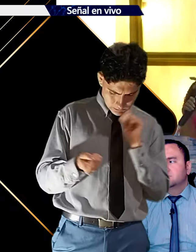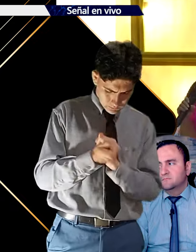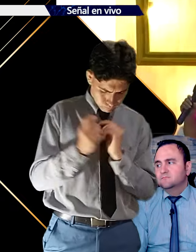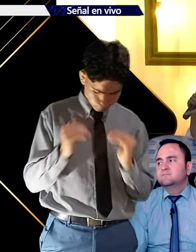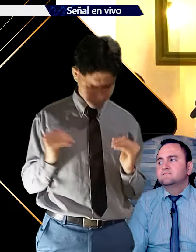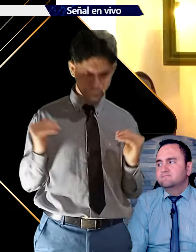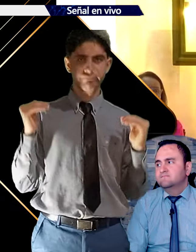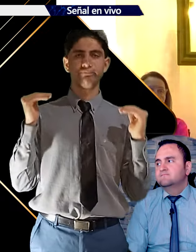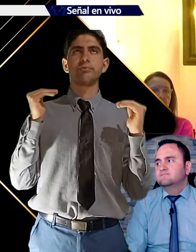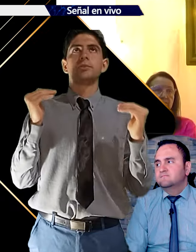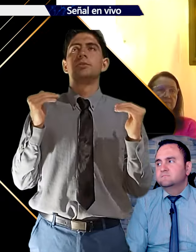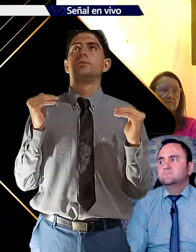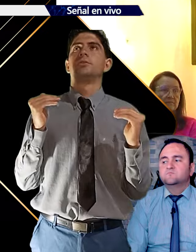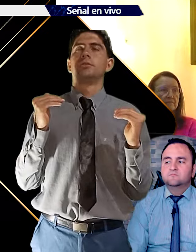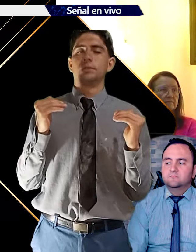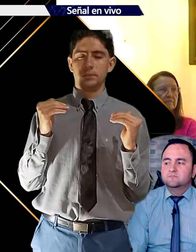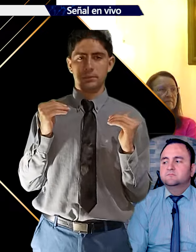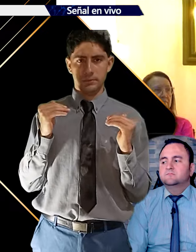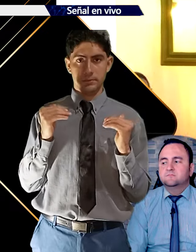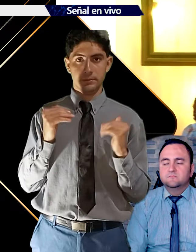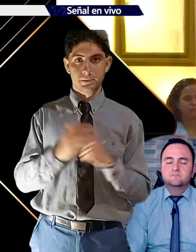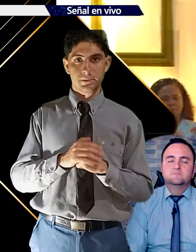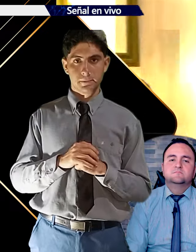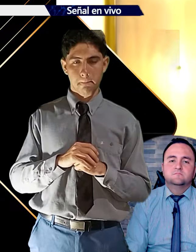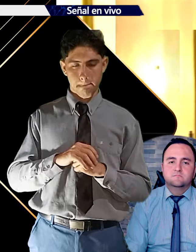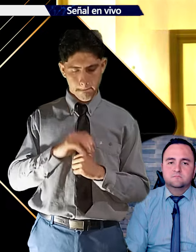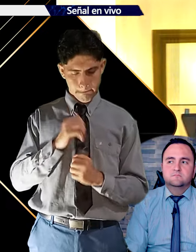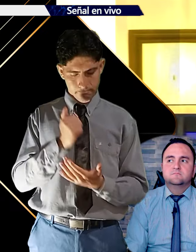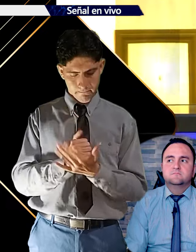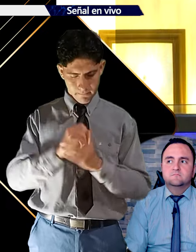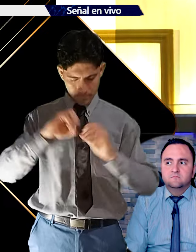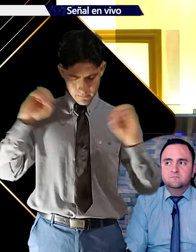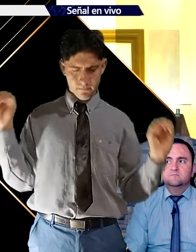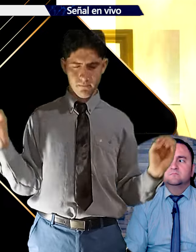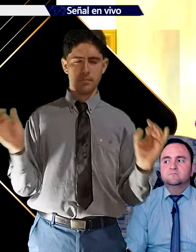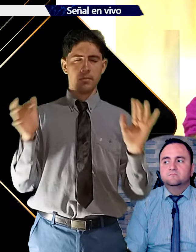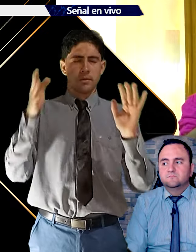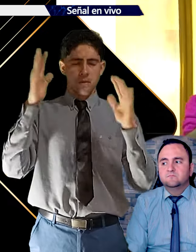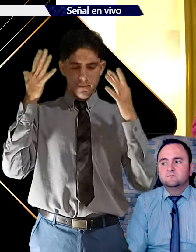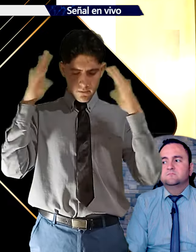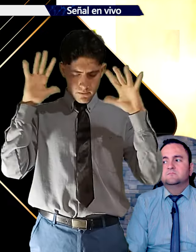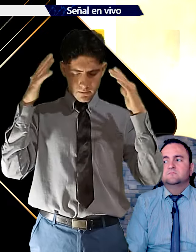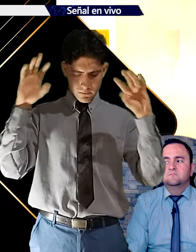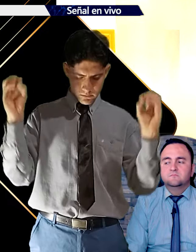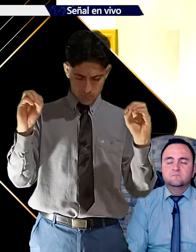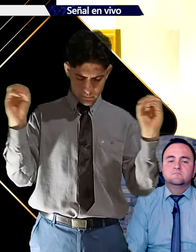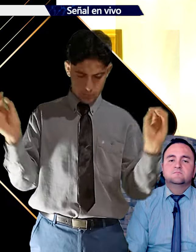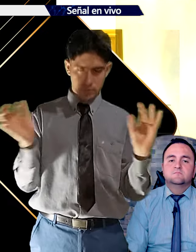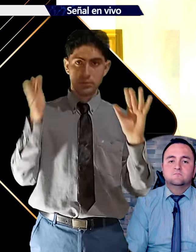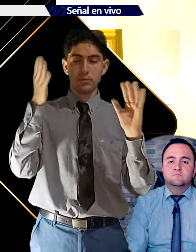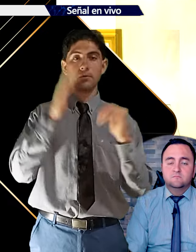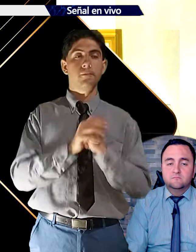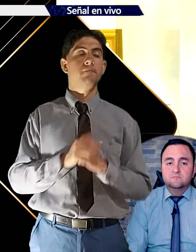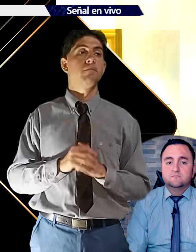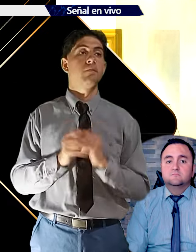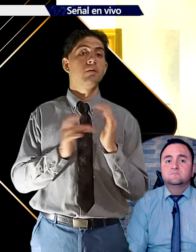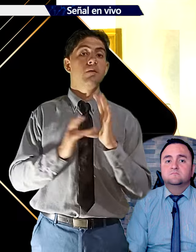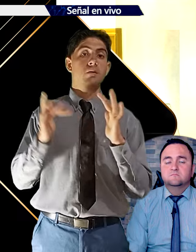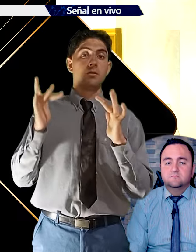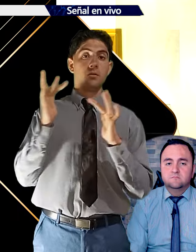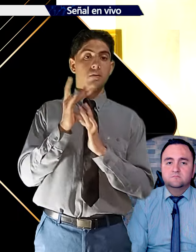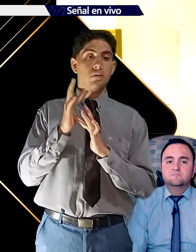a lo menospreciado del mundo, para avergonzar a los poderosos y a los sabios. Y Dios es amor. Aleluya, digamos gloria a